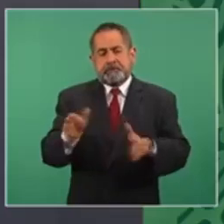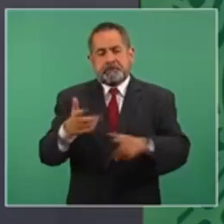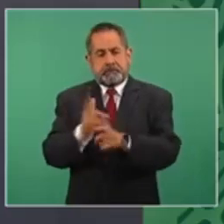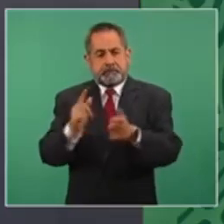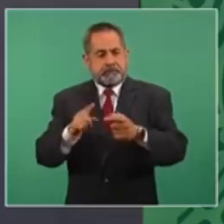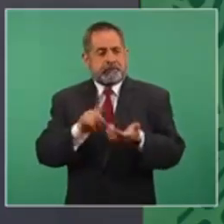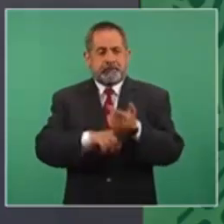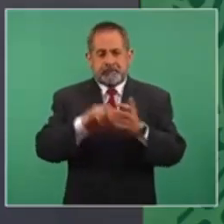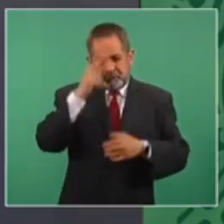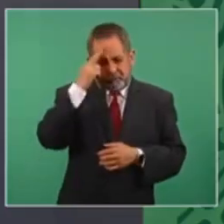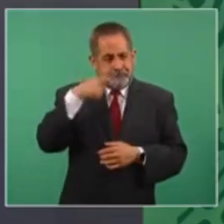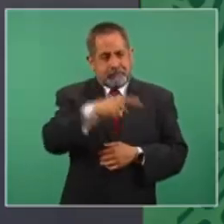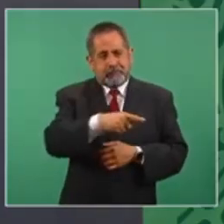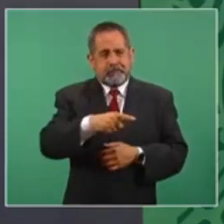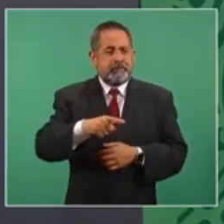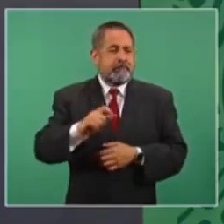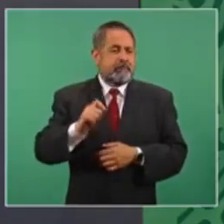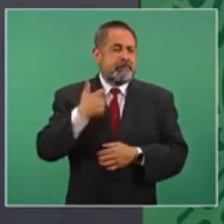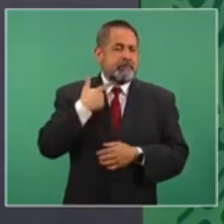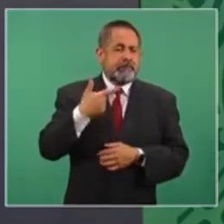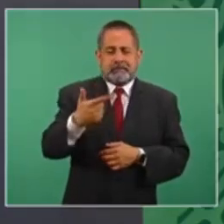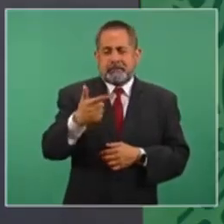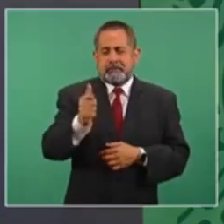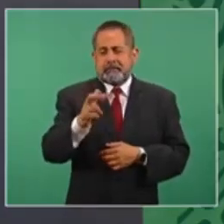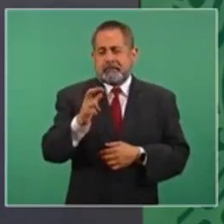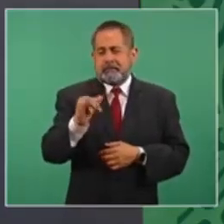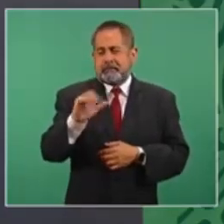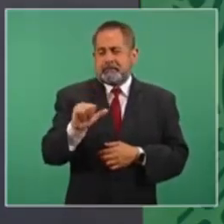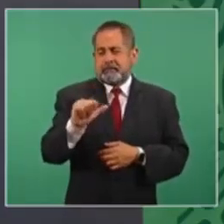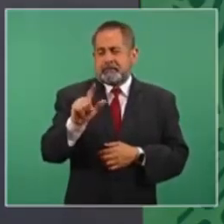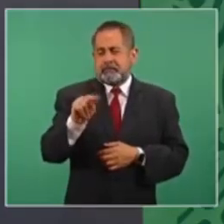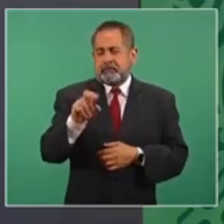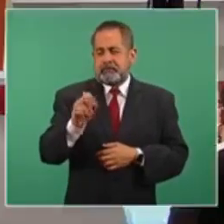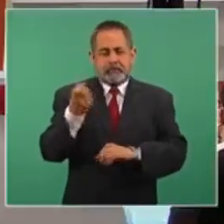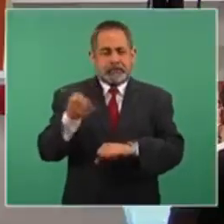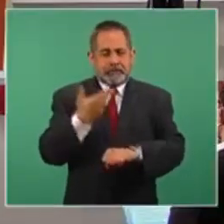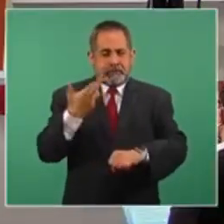García Luna, el secretario de